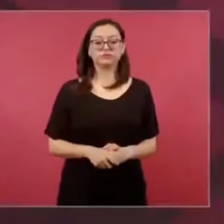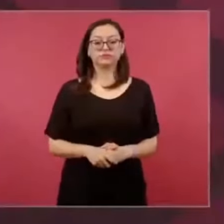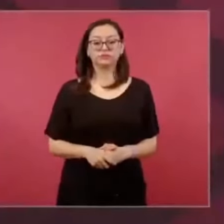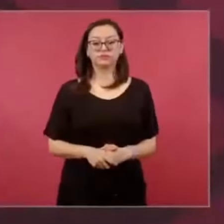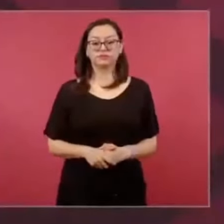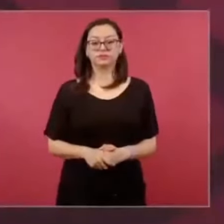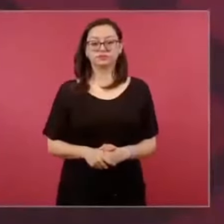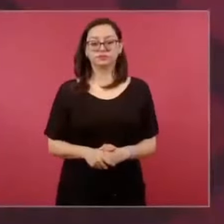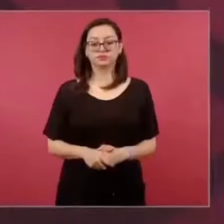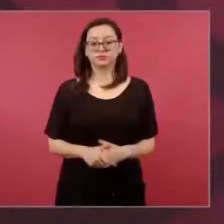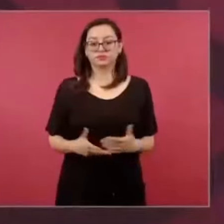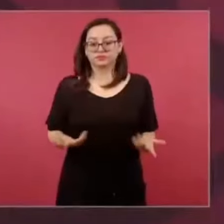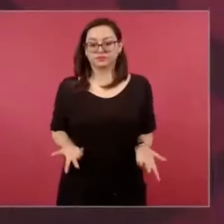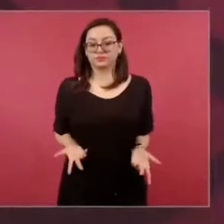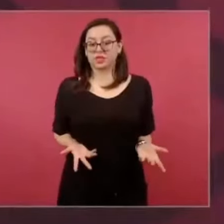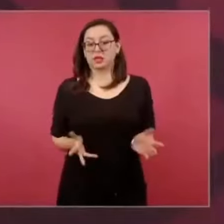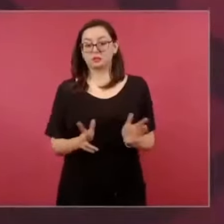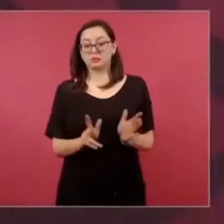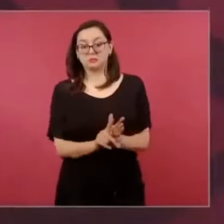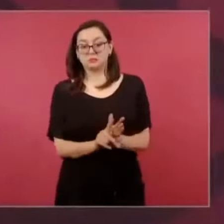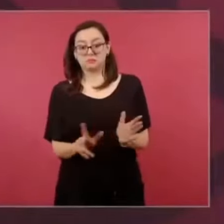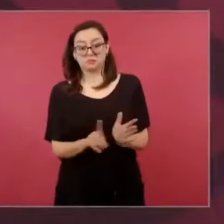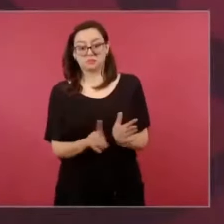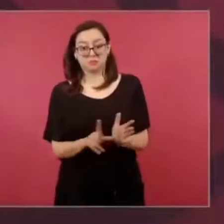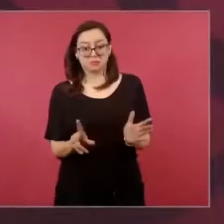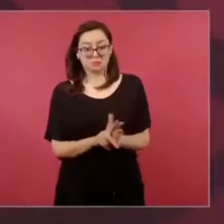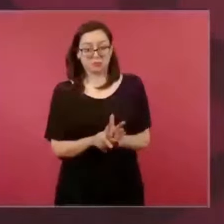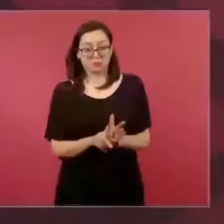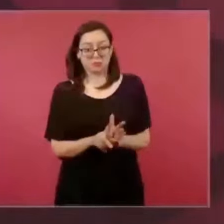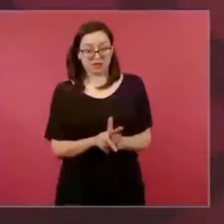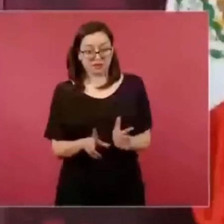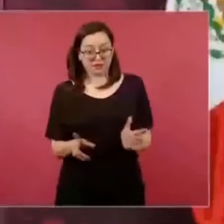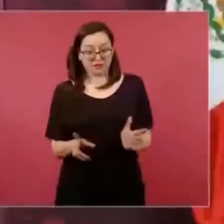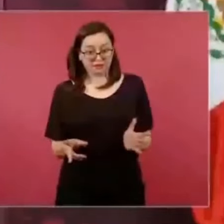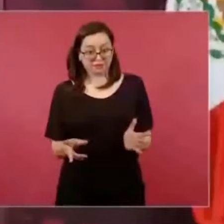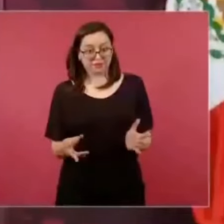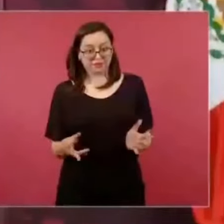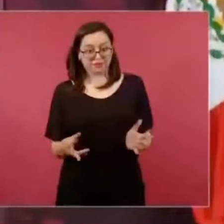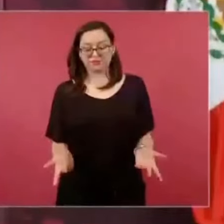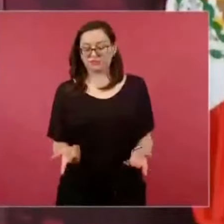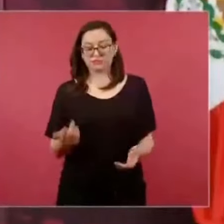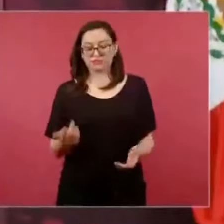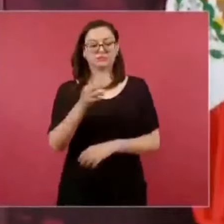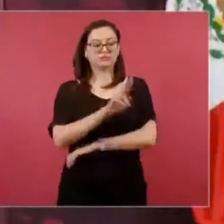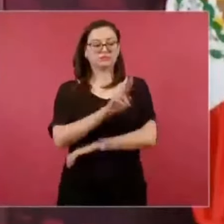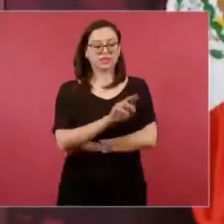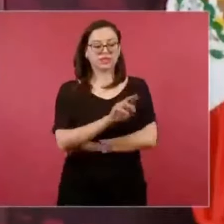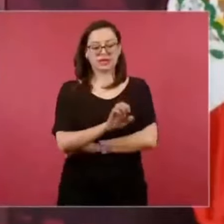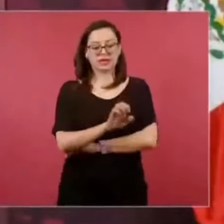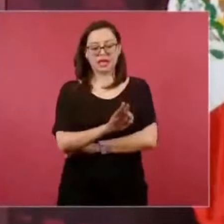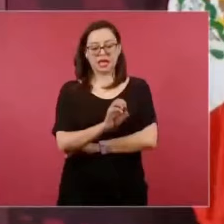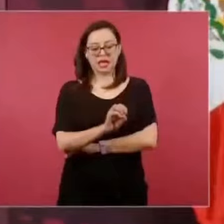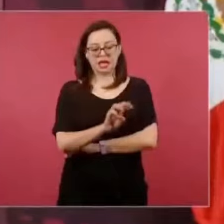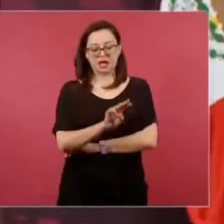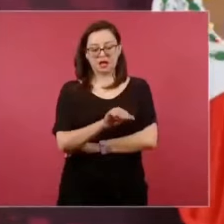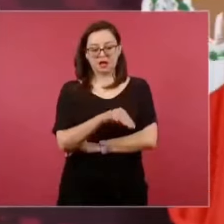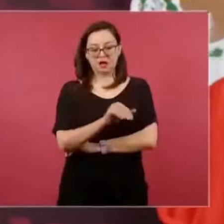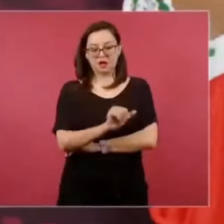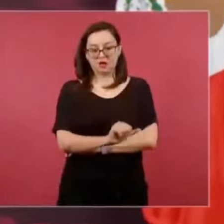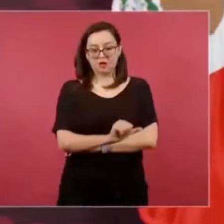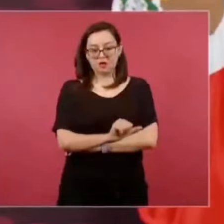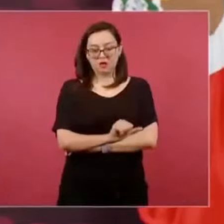los periódicos, siempre hablamos del Reforma, pero hasta